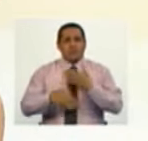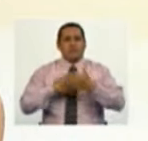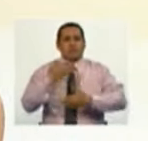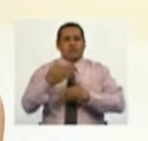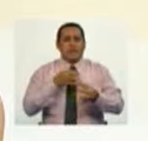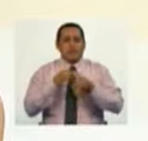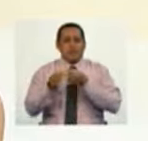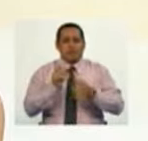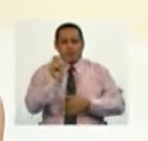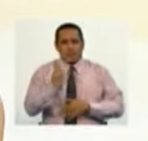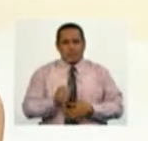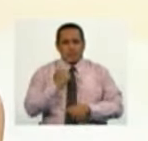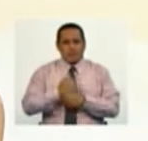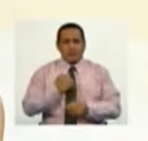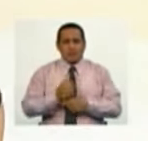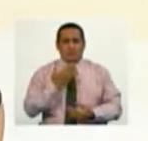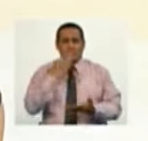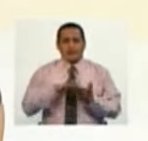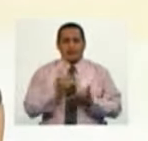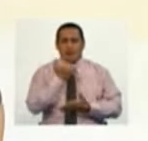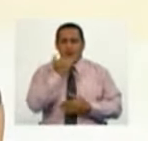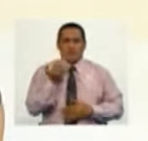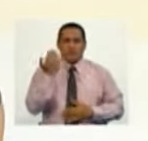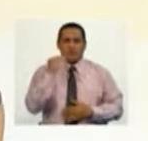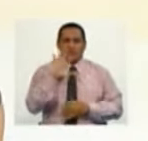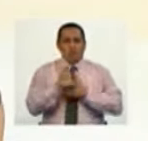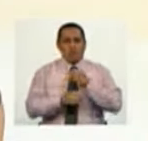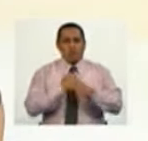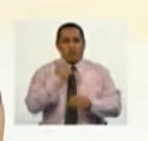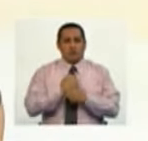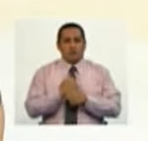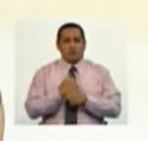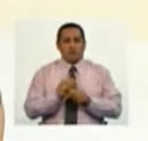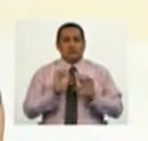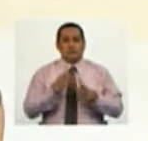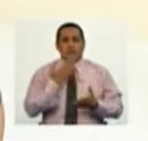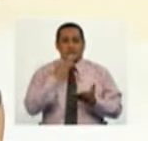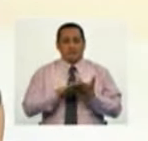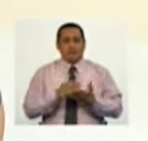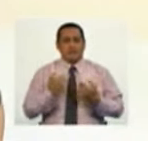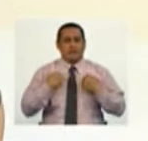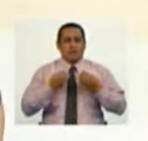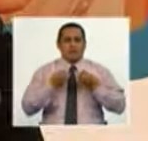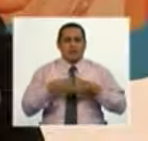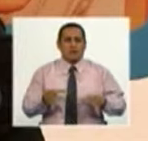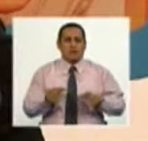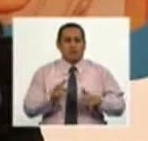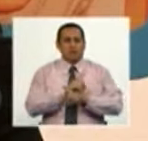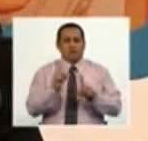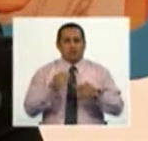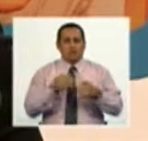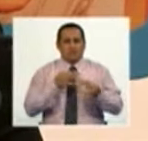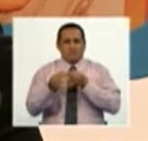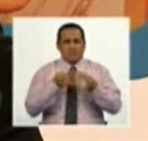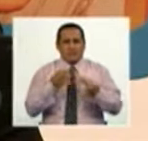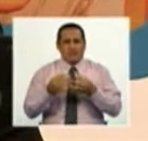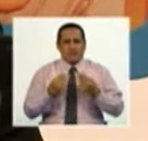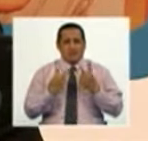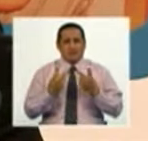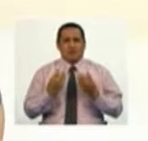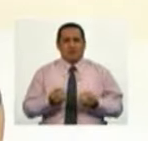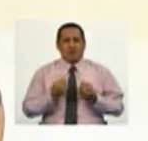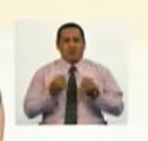más tarde le diga a un trabajador que ha cometido una falta laboral de hace 5 años atrás. Entonces, obviamente... Ya perdió vigencia, ¿no? Ya no tendría